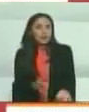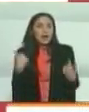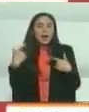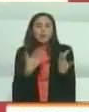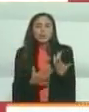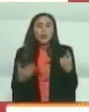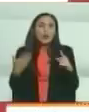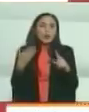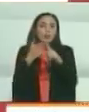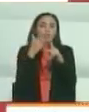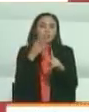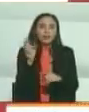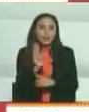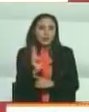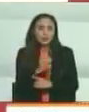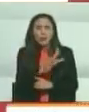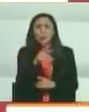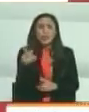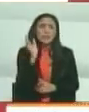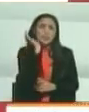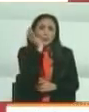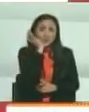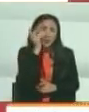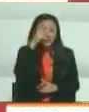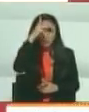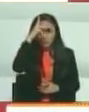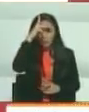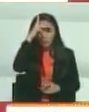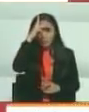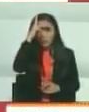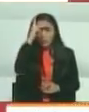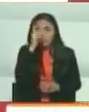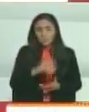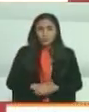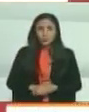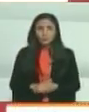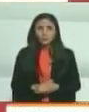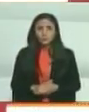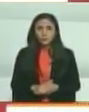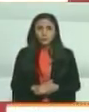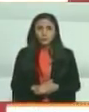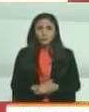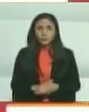unos ridículos canadienses súbditos del imperialismo.